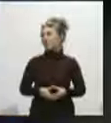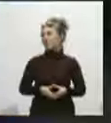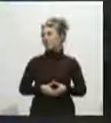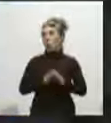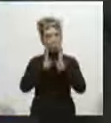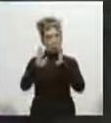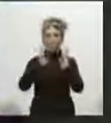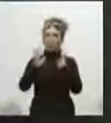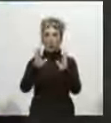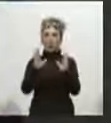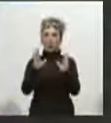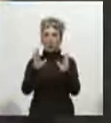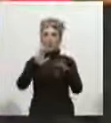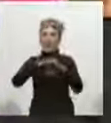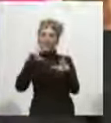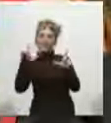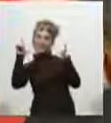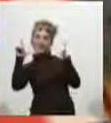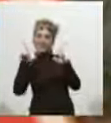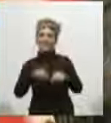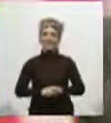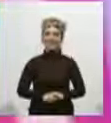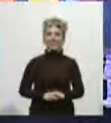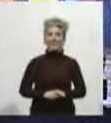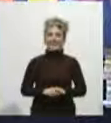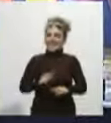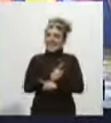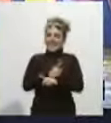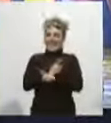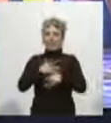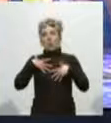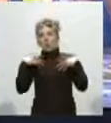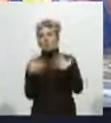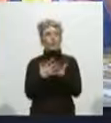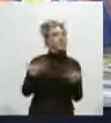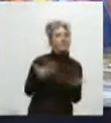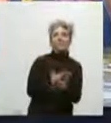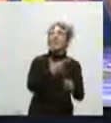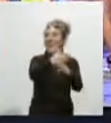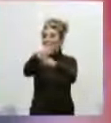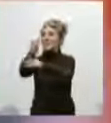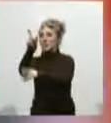Momento para la foto, momento de nervio, de emoción también para el resto.